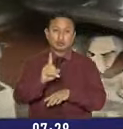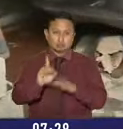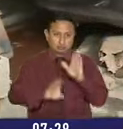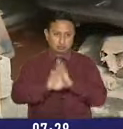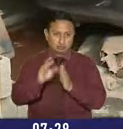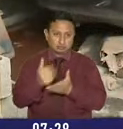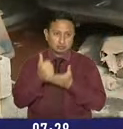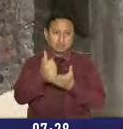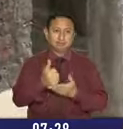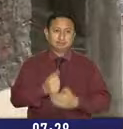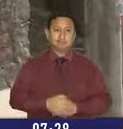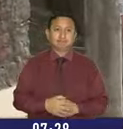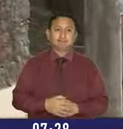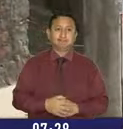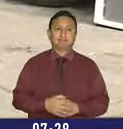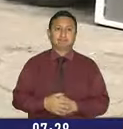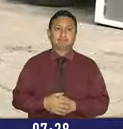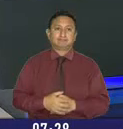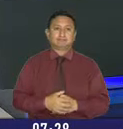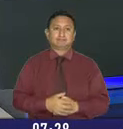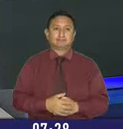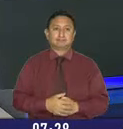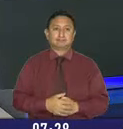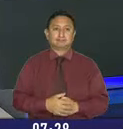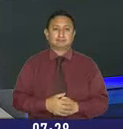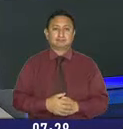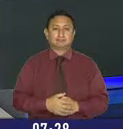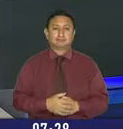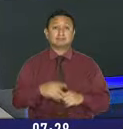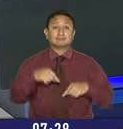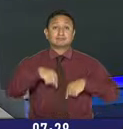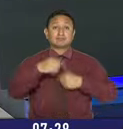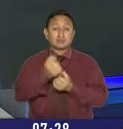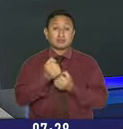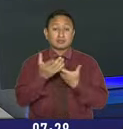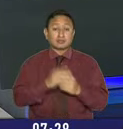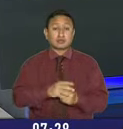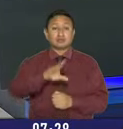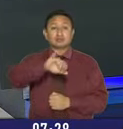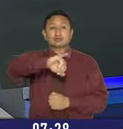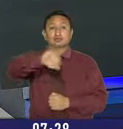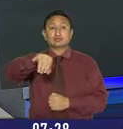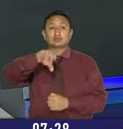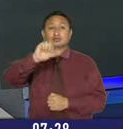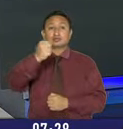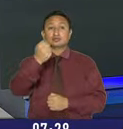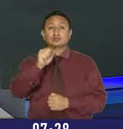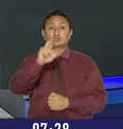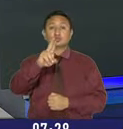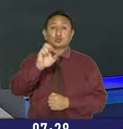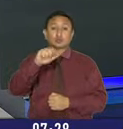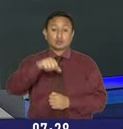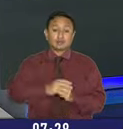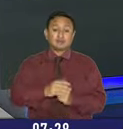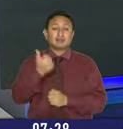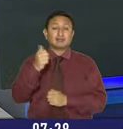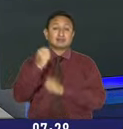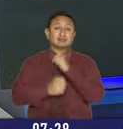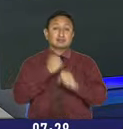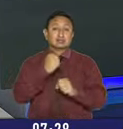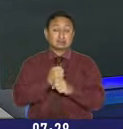Sánchez. Vamos a contarles ahora que Josué Daza es un pequeño de 10 años que libra una dura batalla contra el